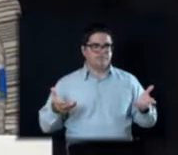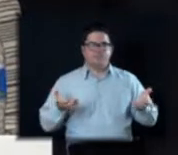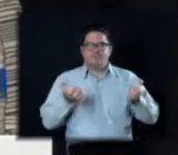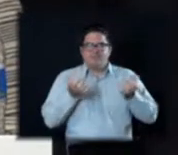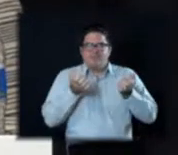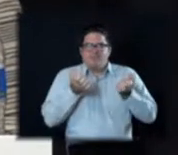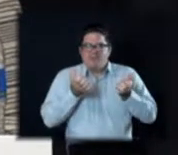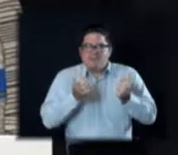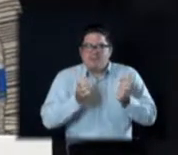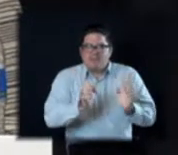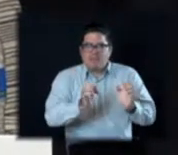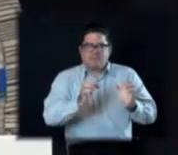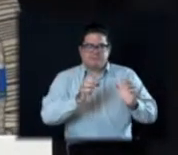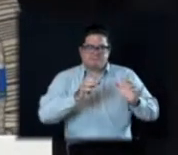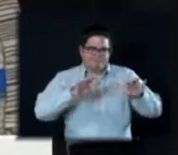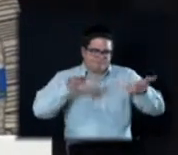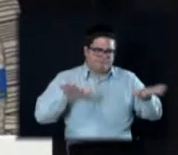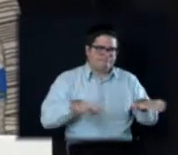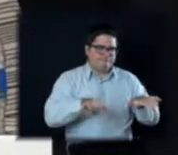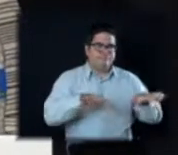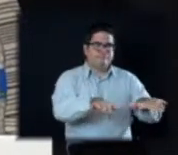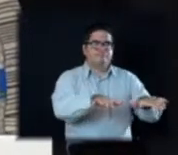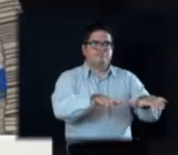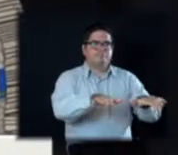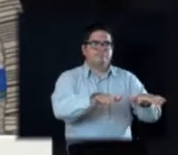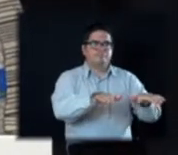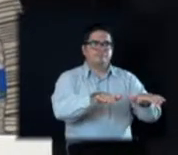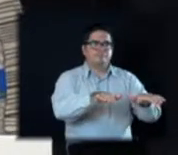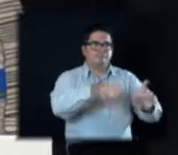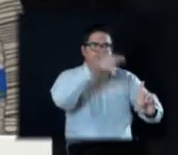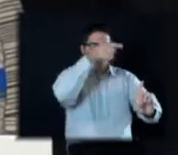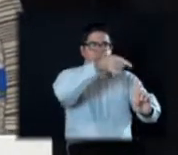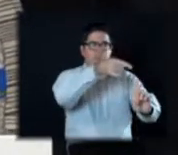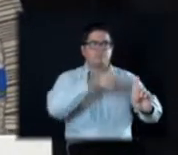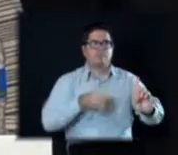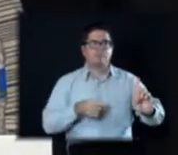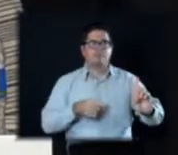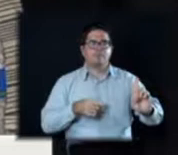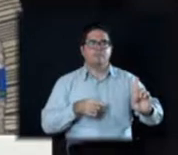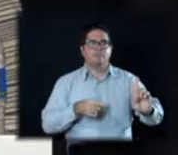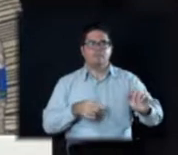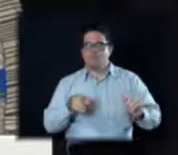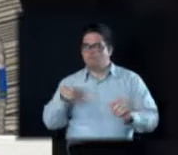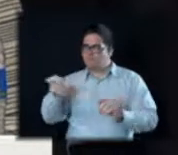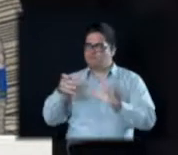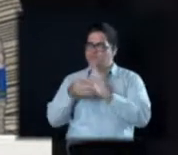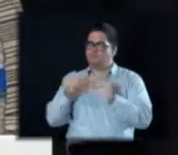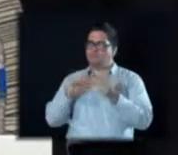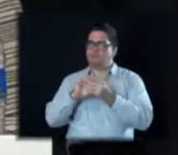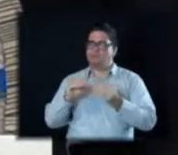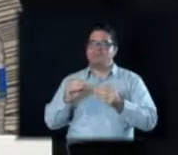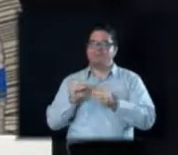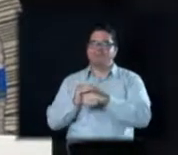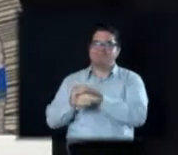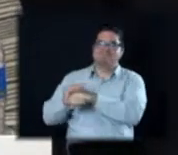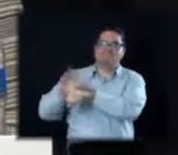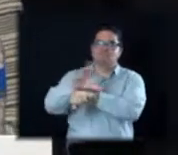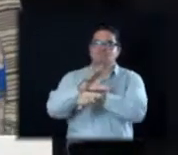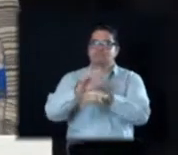de los esfuerzos que está tomando para tomar esta dirección, y hablaron un poco sobre el impacto de los